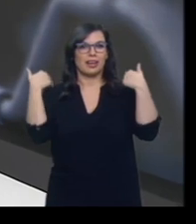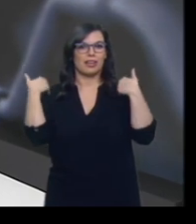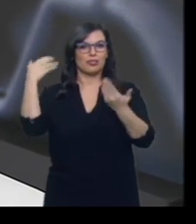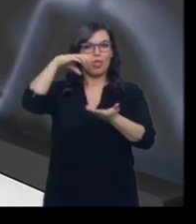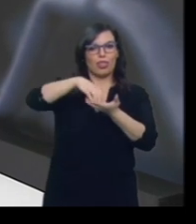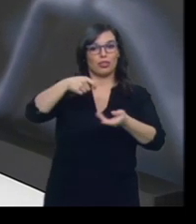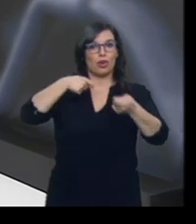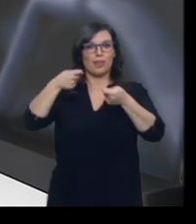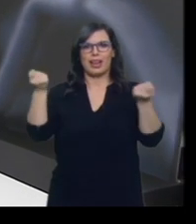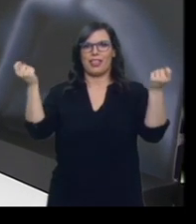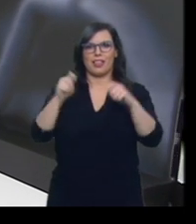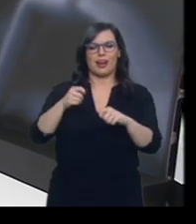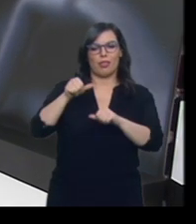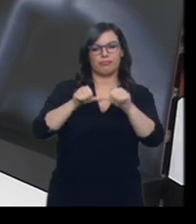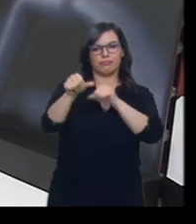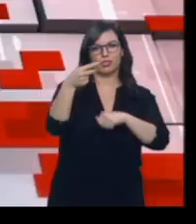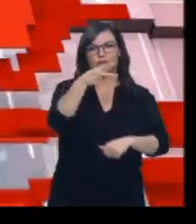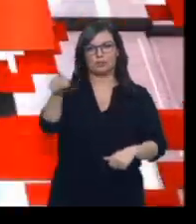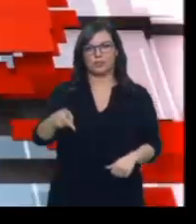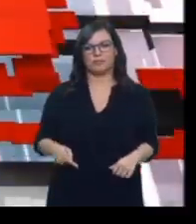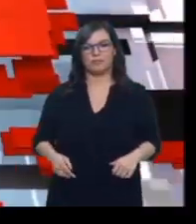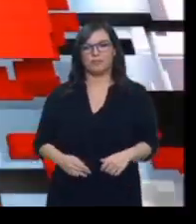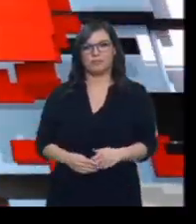cerrados durante 2 semanas.